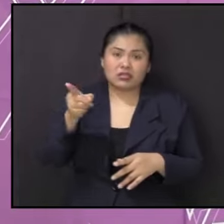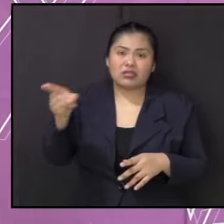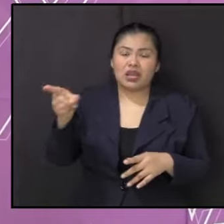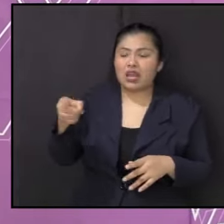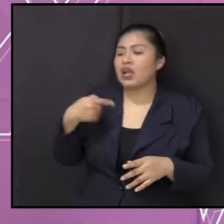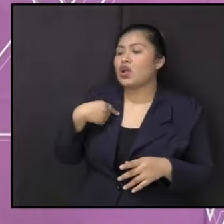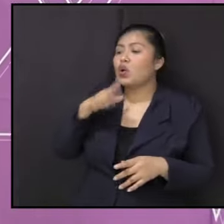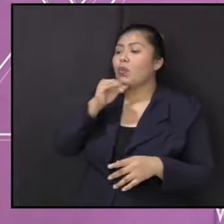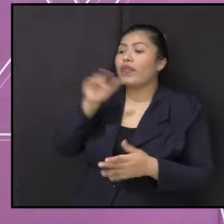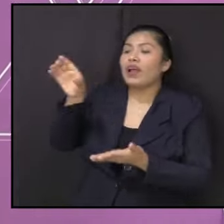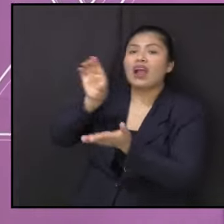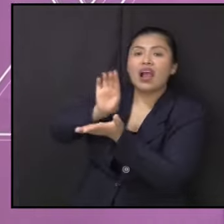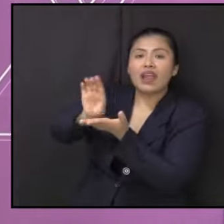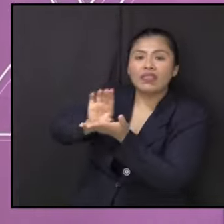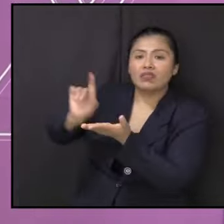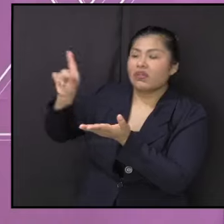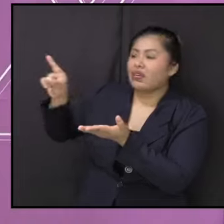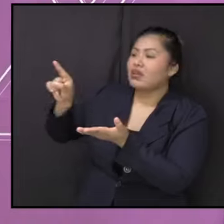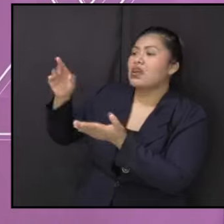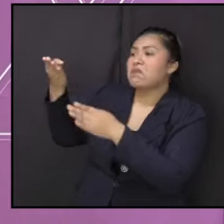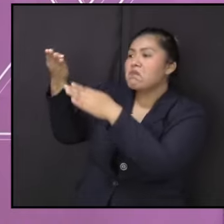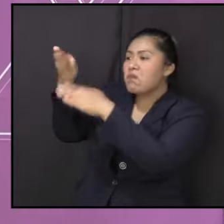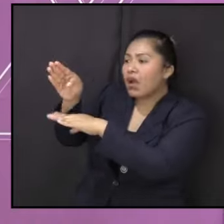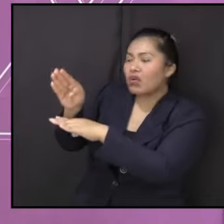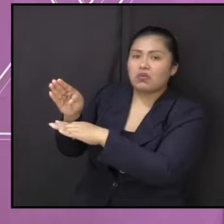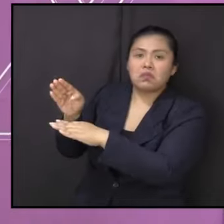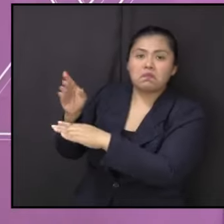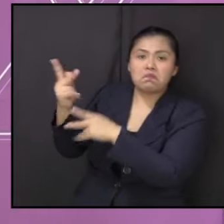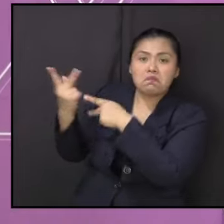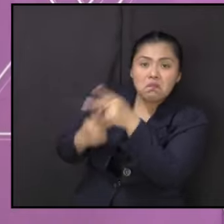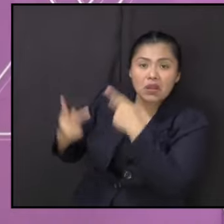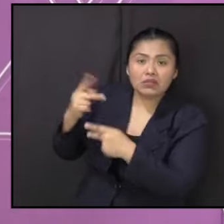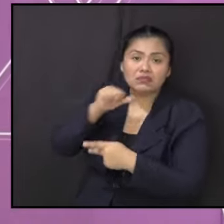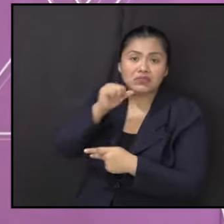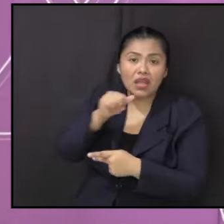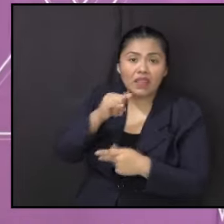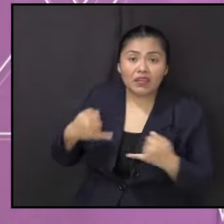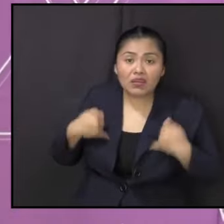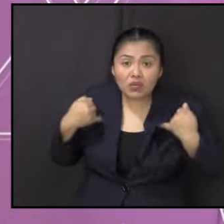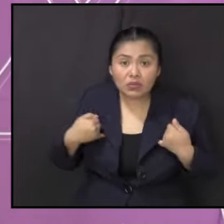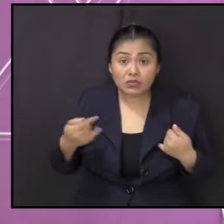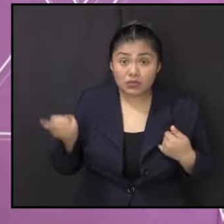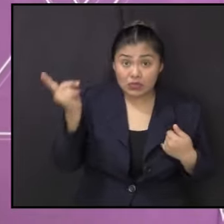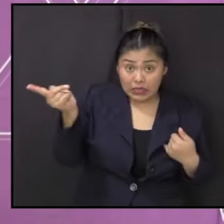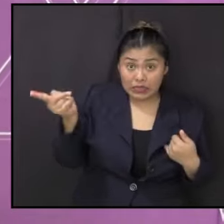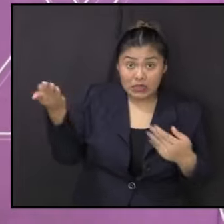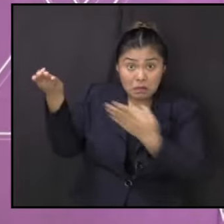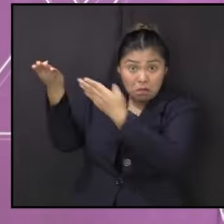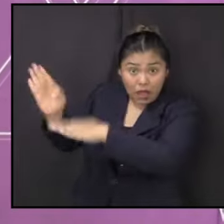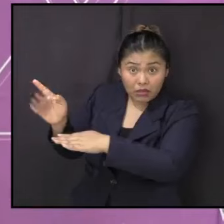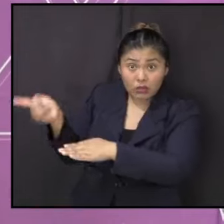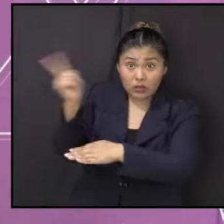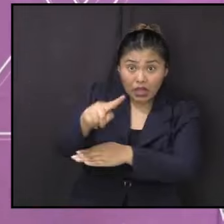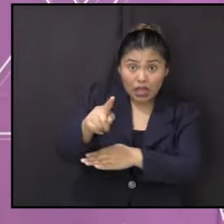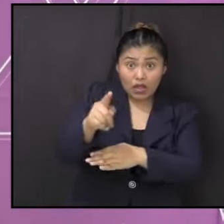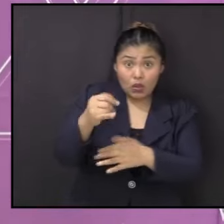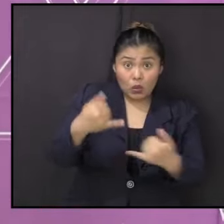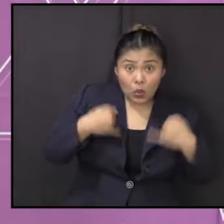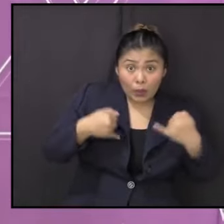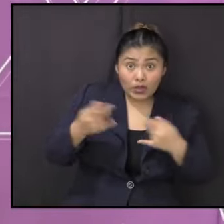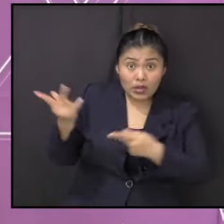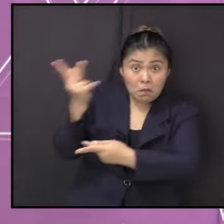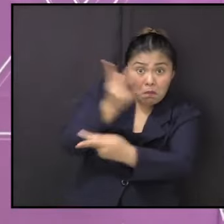o crediticio y por ello es muy difícil que algún banco le preste a un joven porque no tiene bienes ni garantías